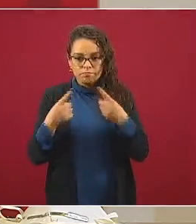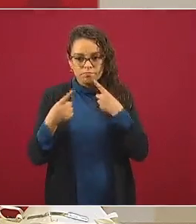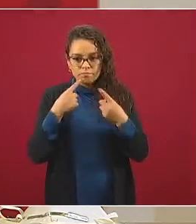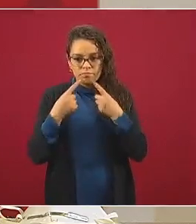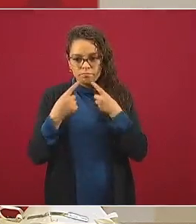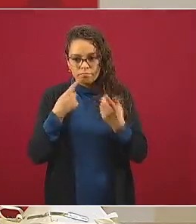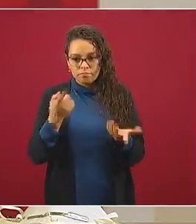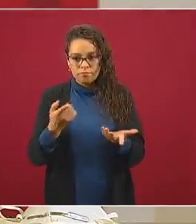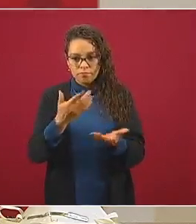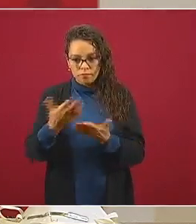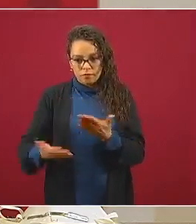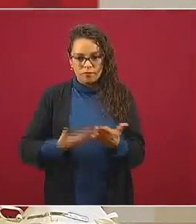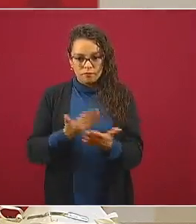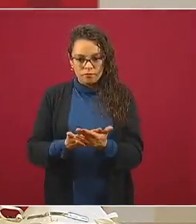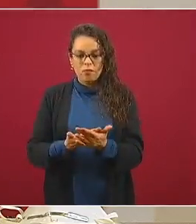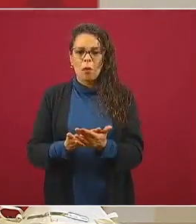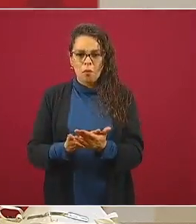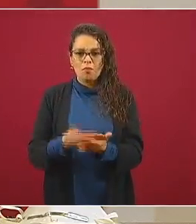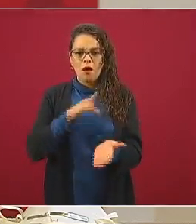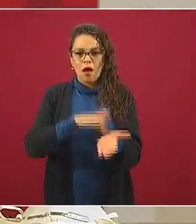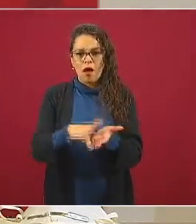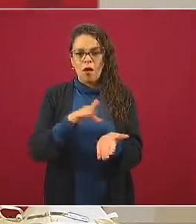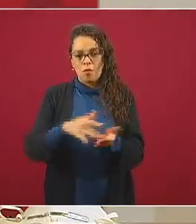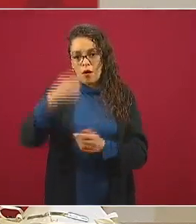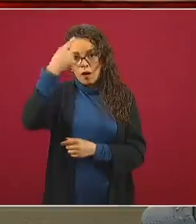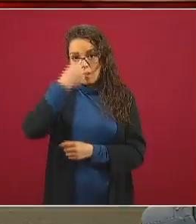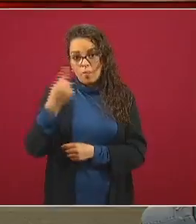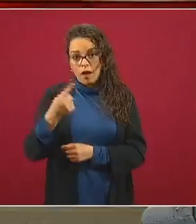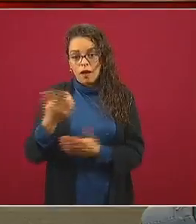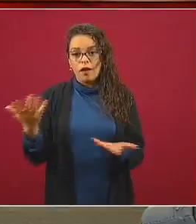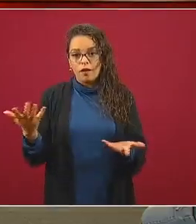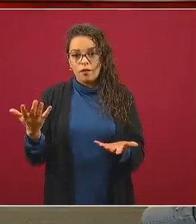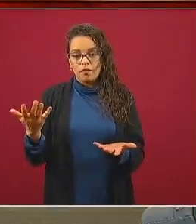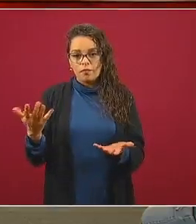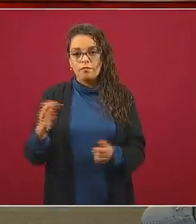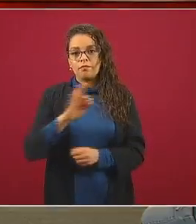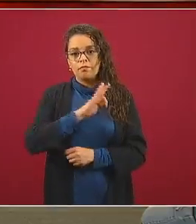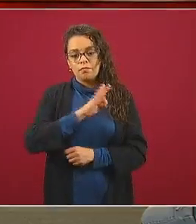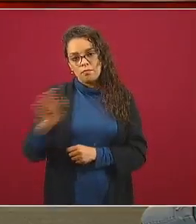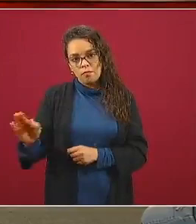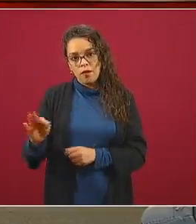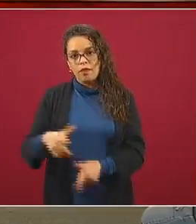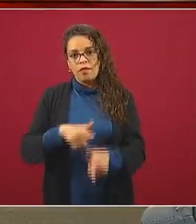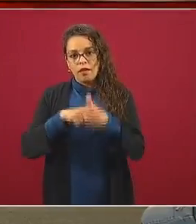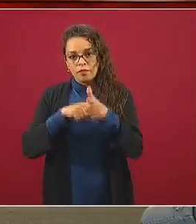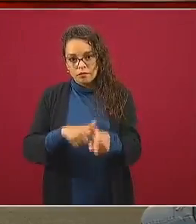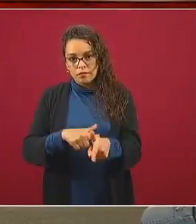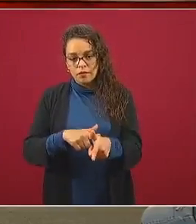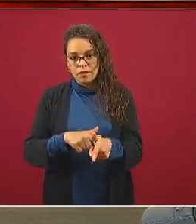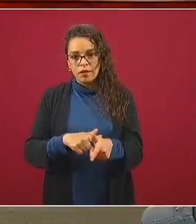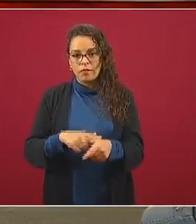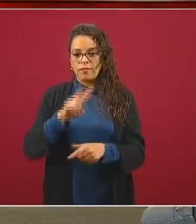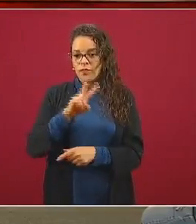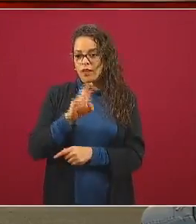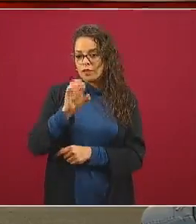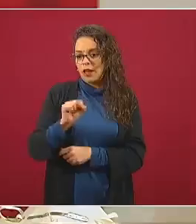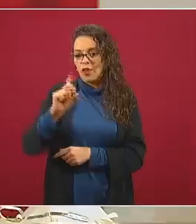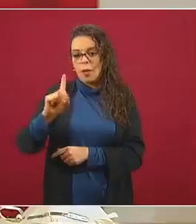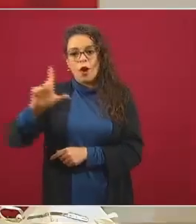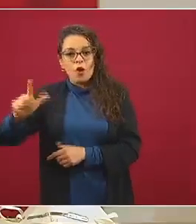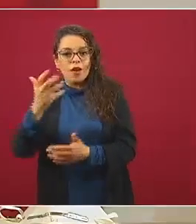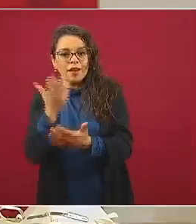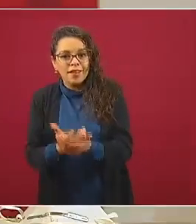nos turnó para apoyarlos, para sacar adelante los fines de semana largo. Fue una labor de todos los prestadores de servicios